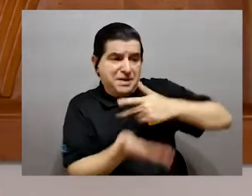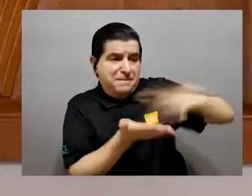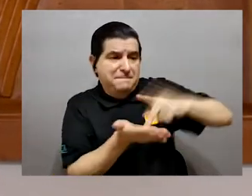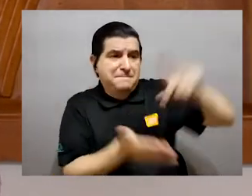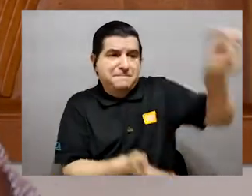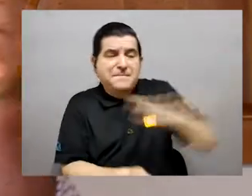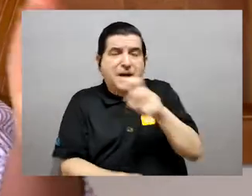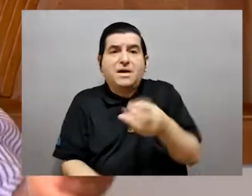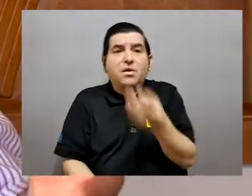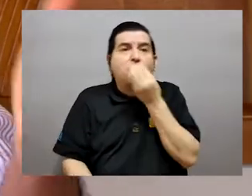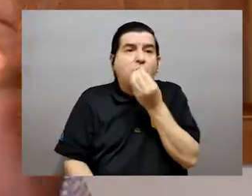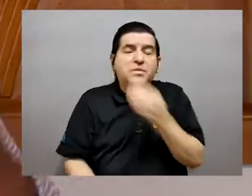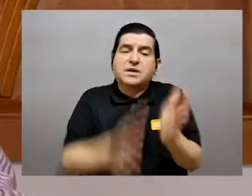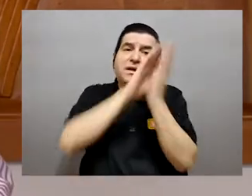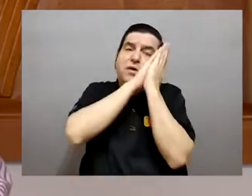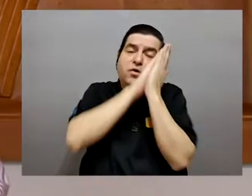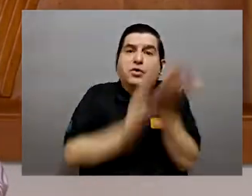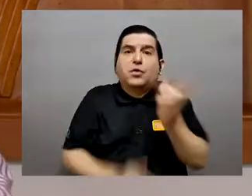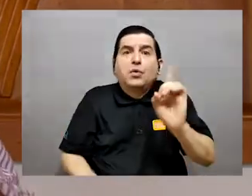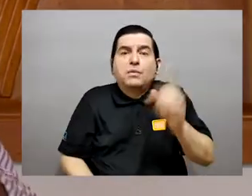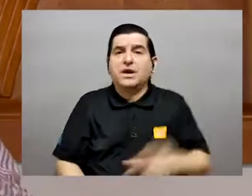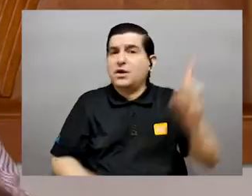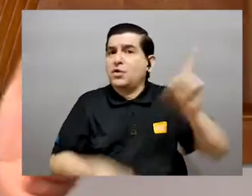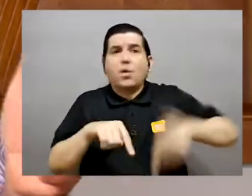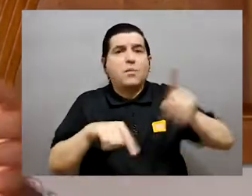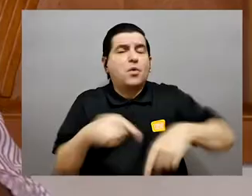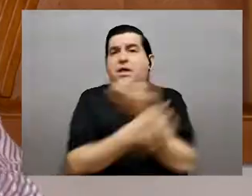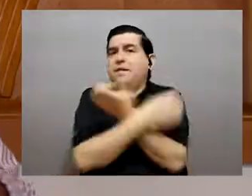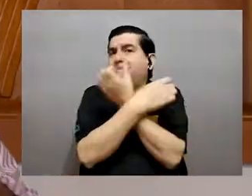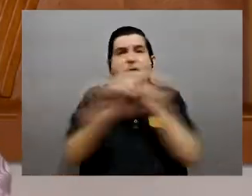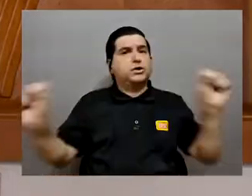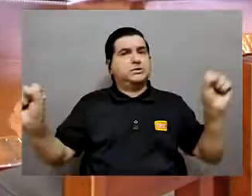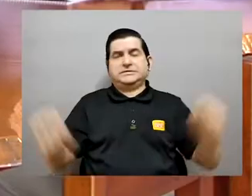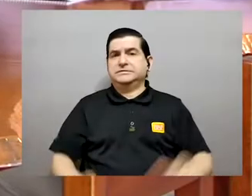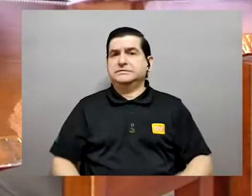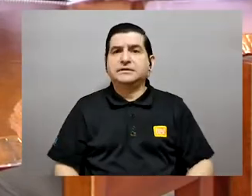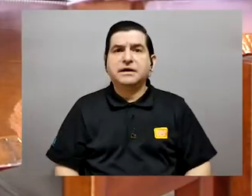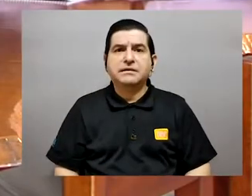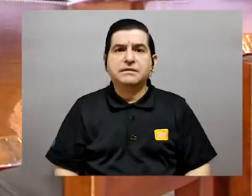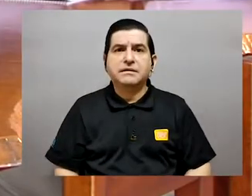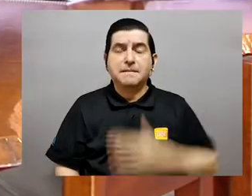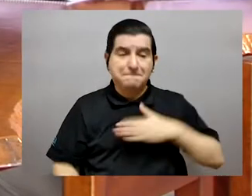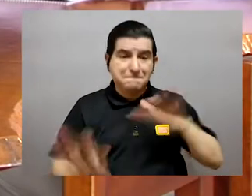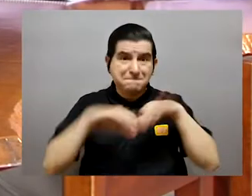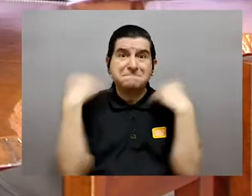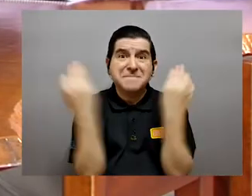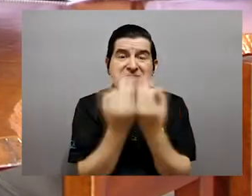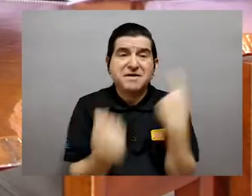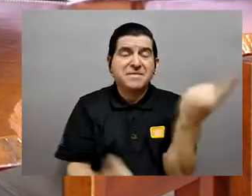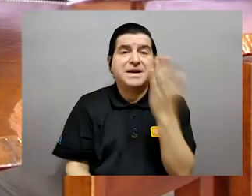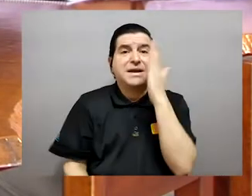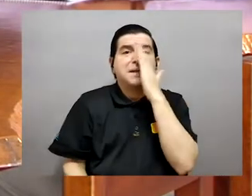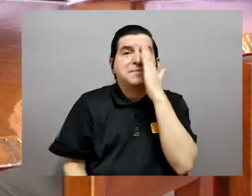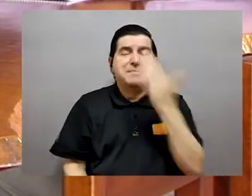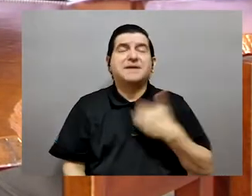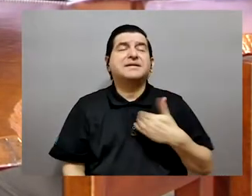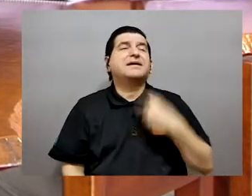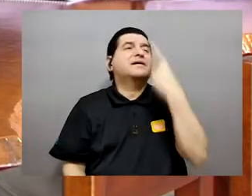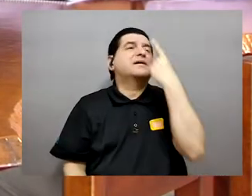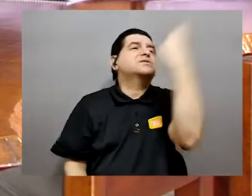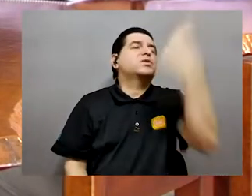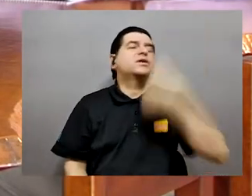oportunidad de que estudies y te vas a quedar en mi casa. Por lo menos la comida de la niña la vas a tener segura. Y eso quedaba a menos de 200